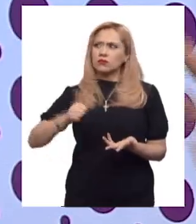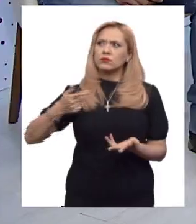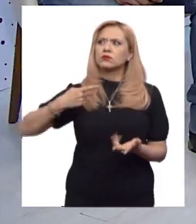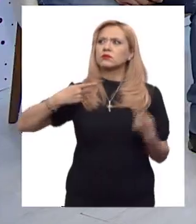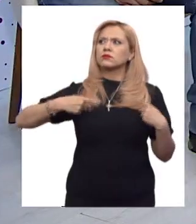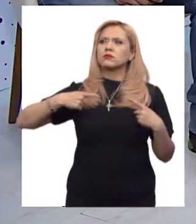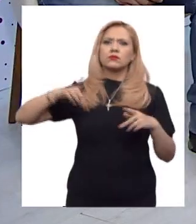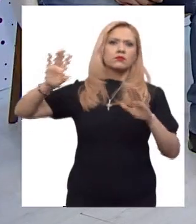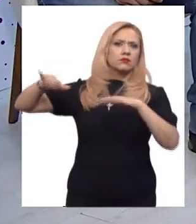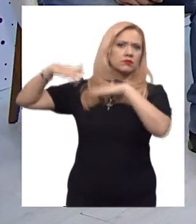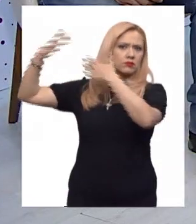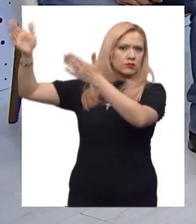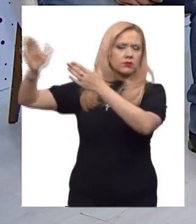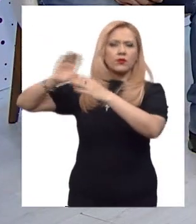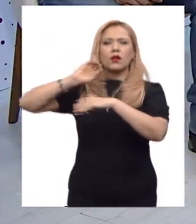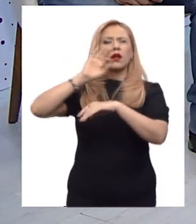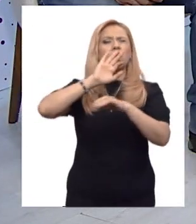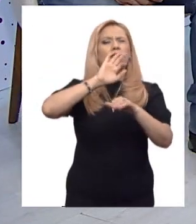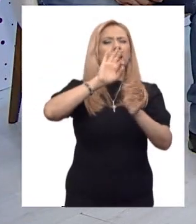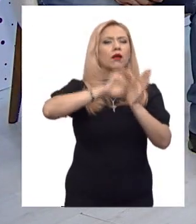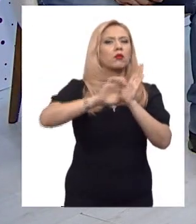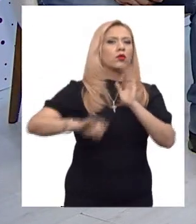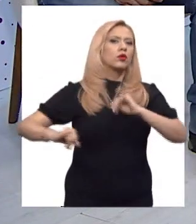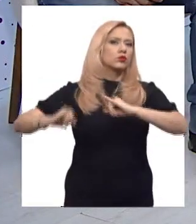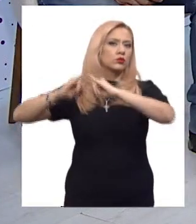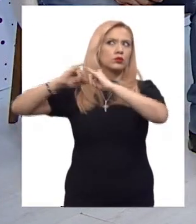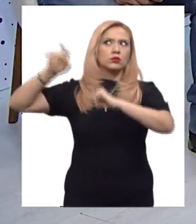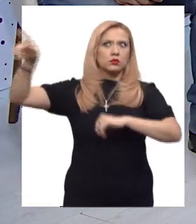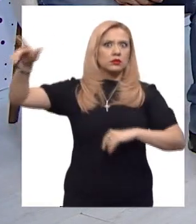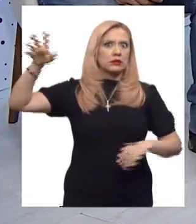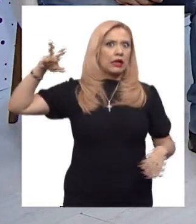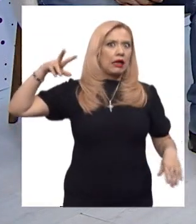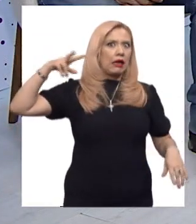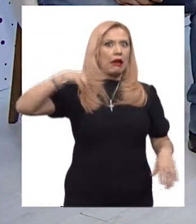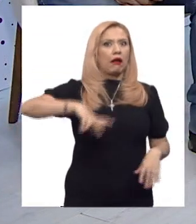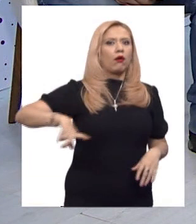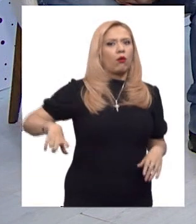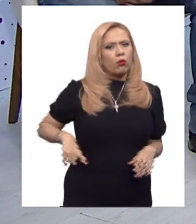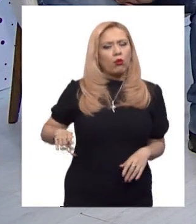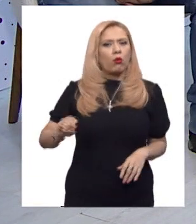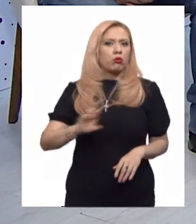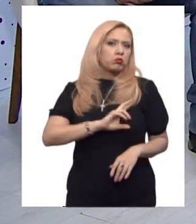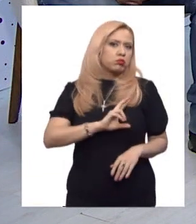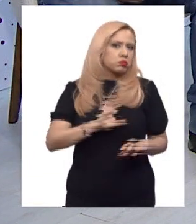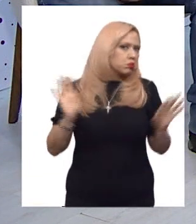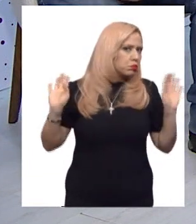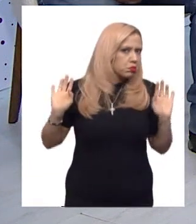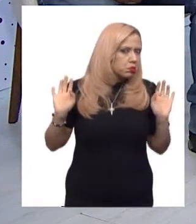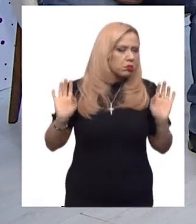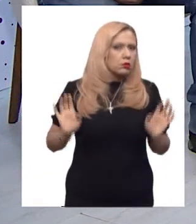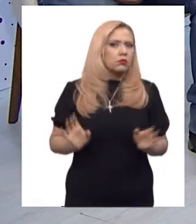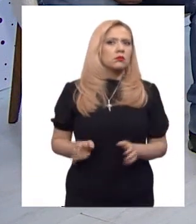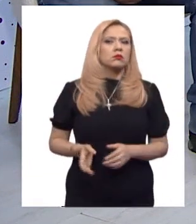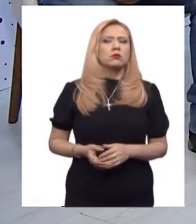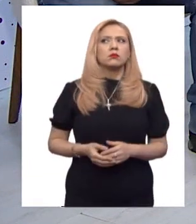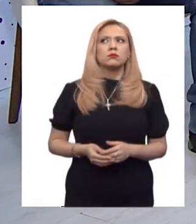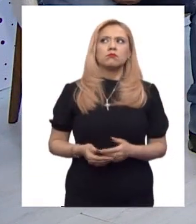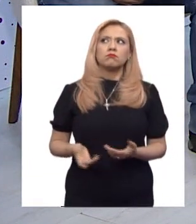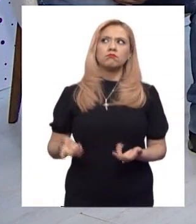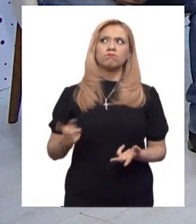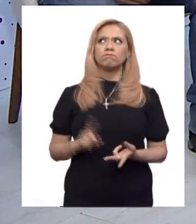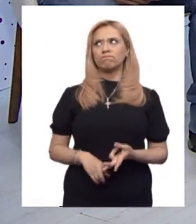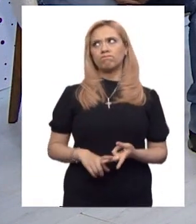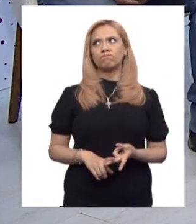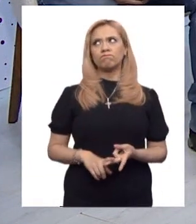personas externas a una institución, tanto interna como externamente, que sean públicas o que sean de privados, medidas